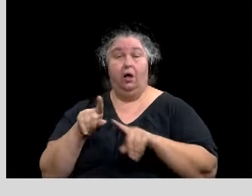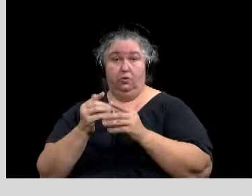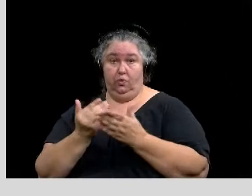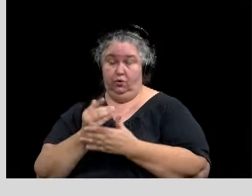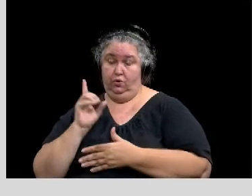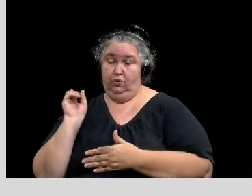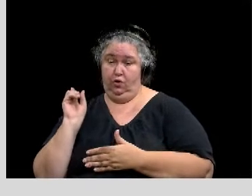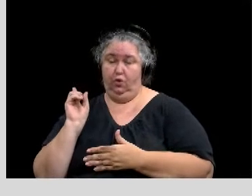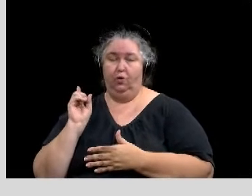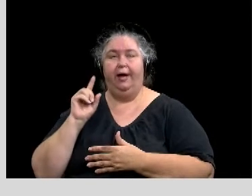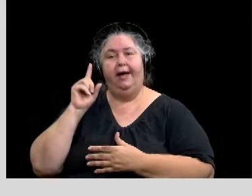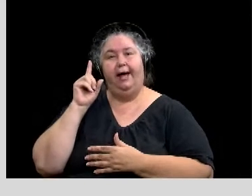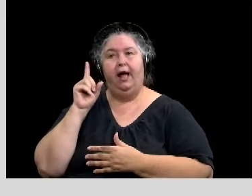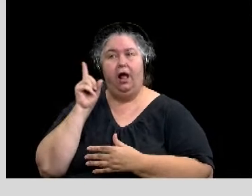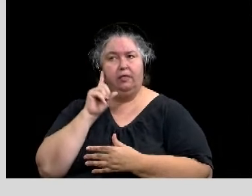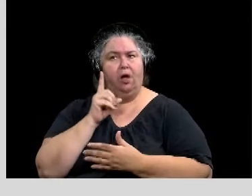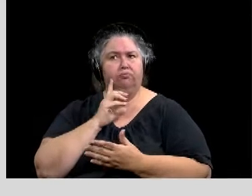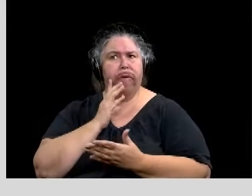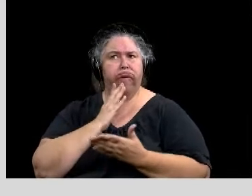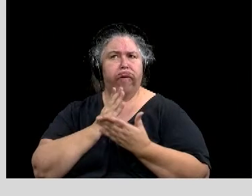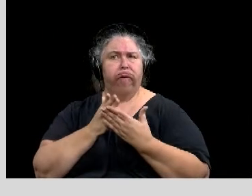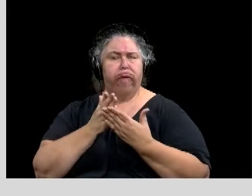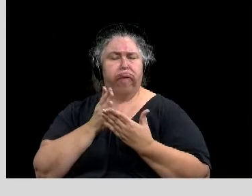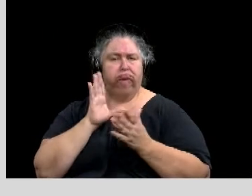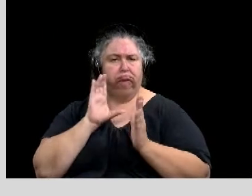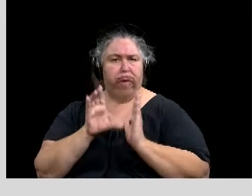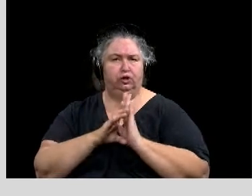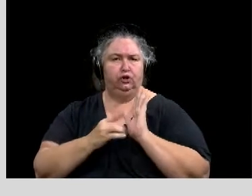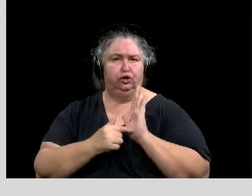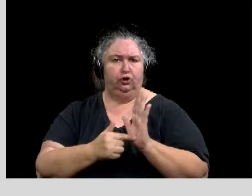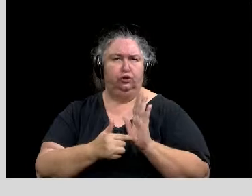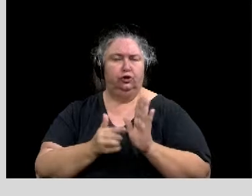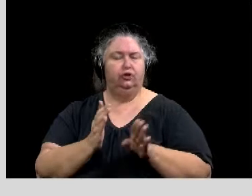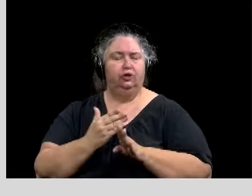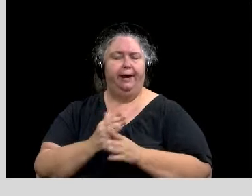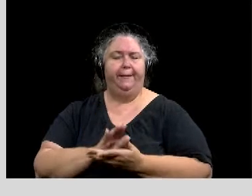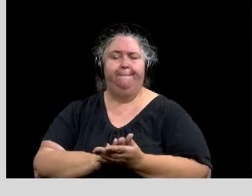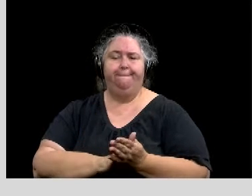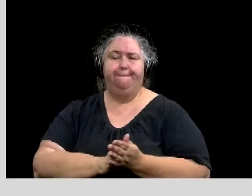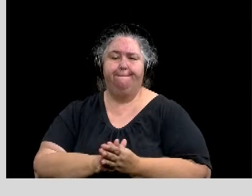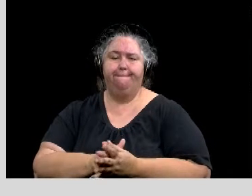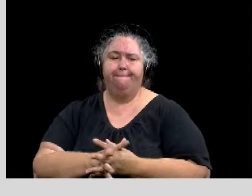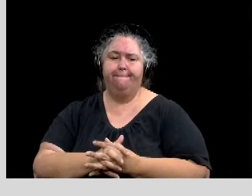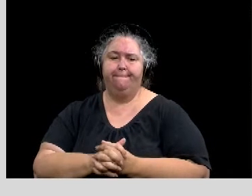también nuevo que quiero y compartir con ustedes